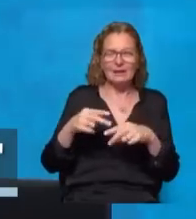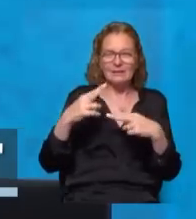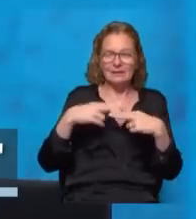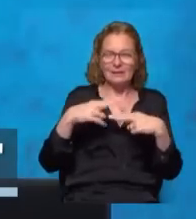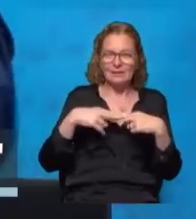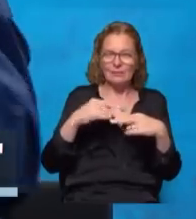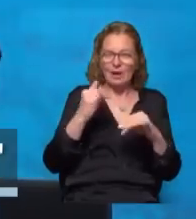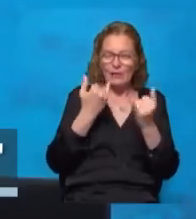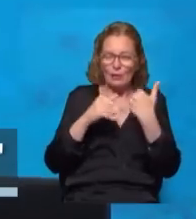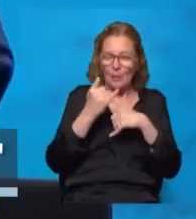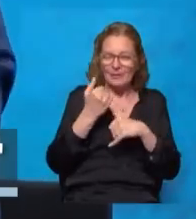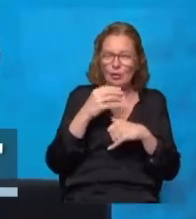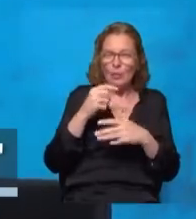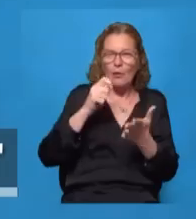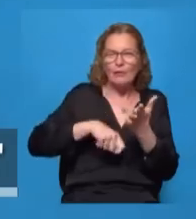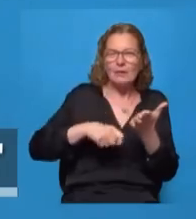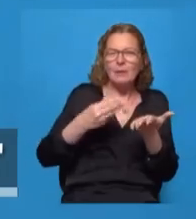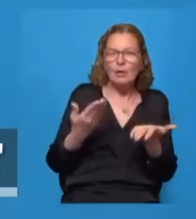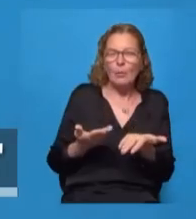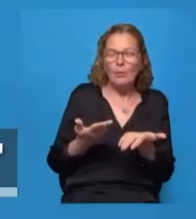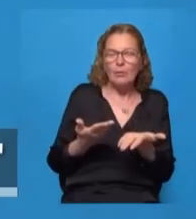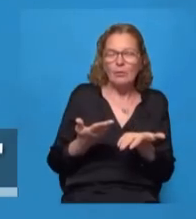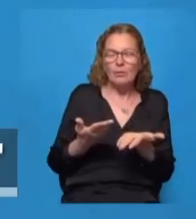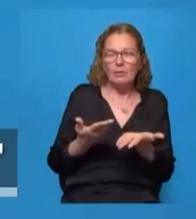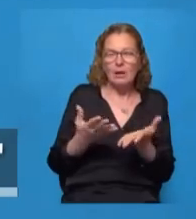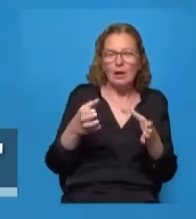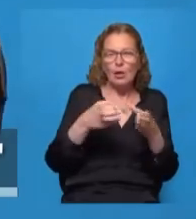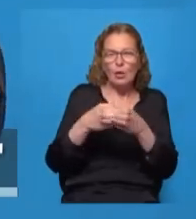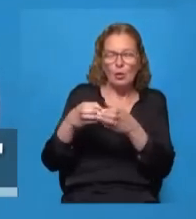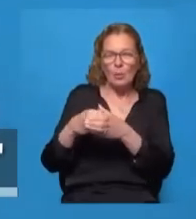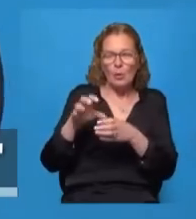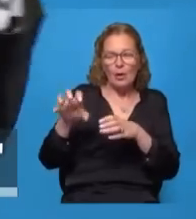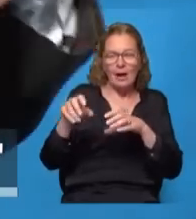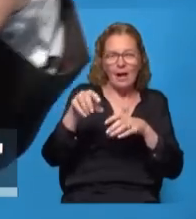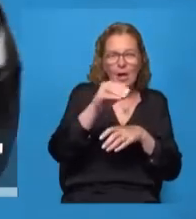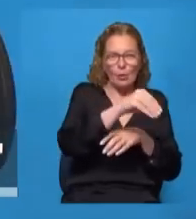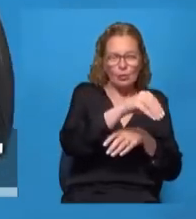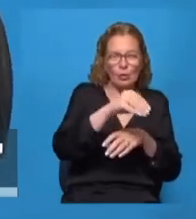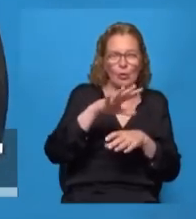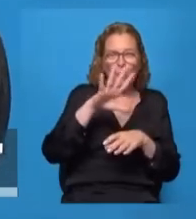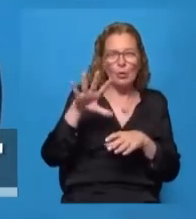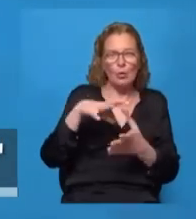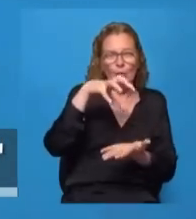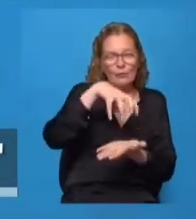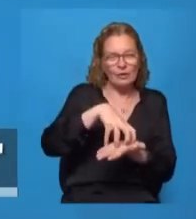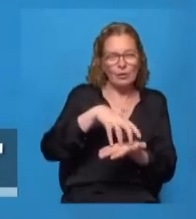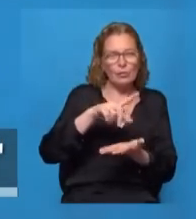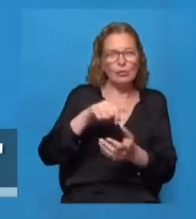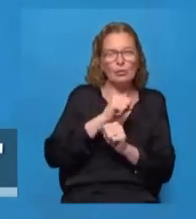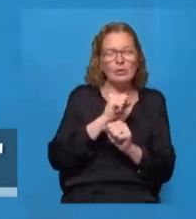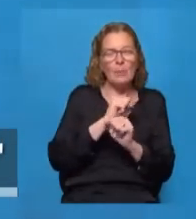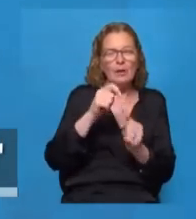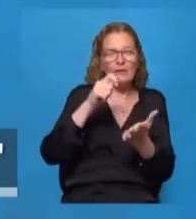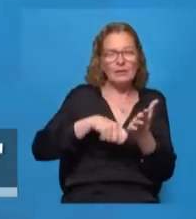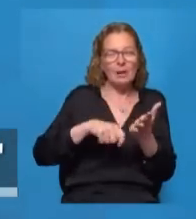para abar información cómo están recolectando las firmas Bueno hay grupos de referentes locales que van y lugares fijos donde se puede firmar